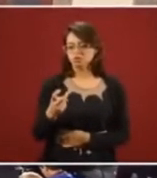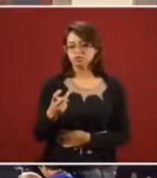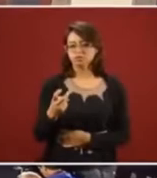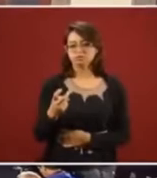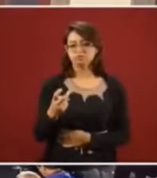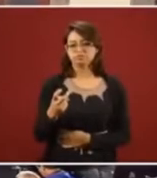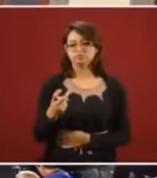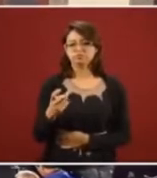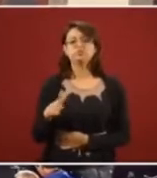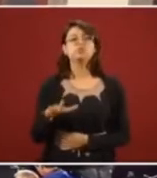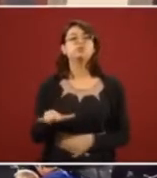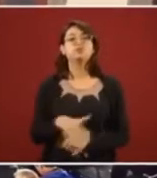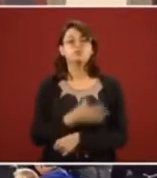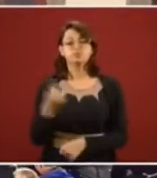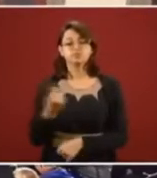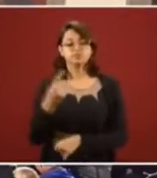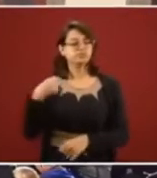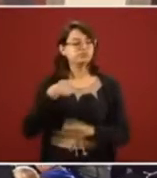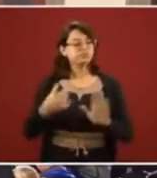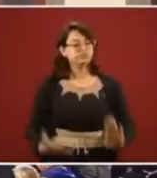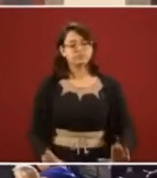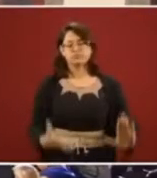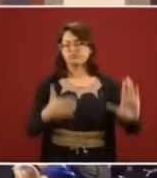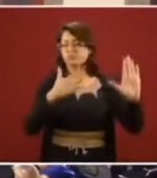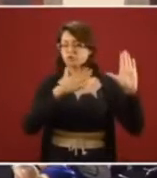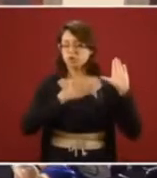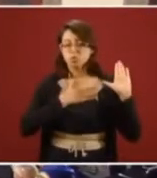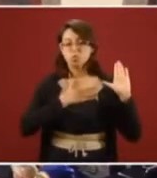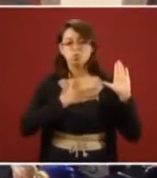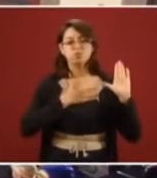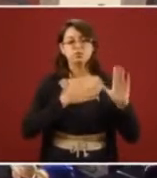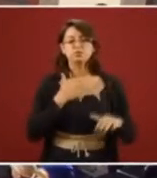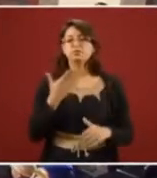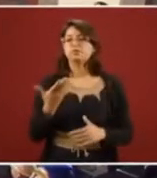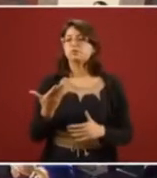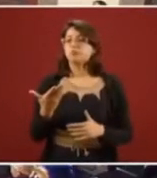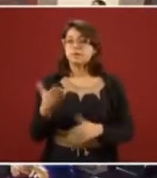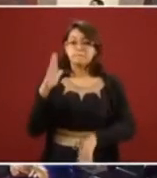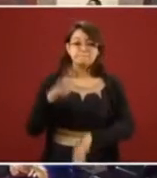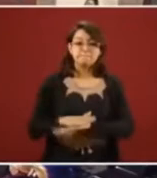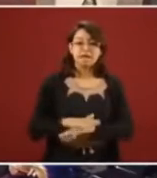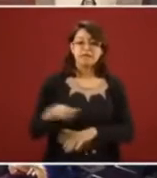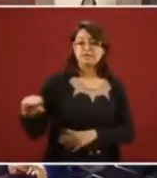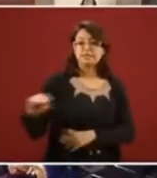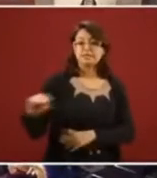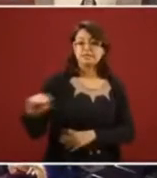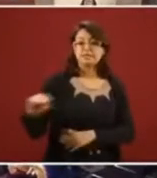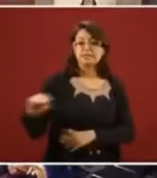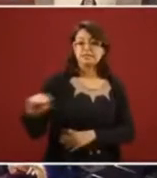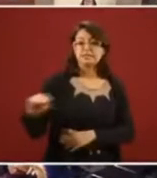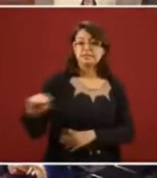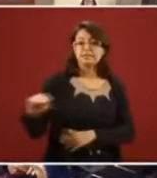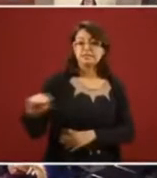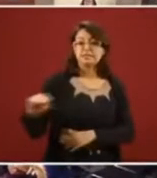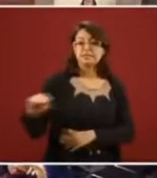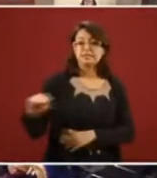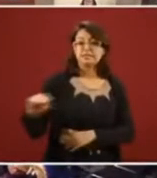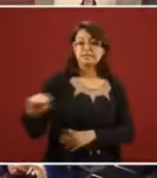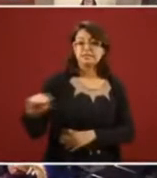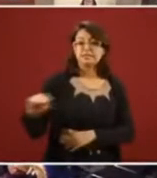me propuse que vio aumentar por encima de el aumento al salario en el